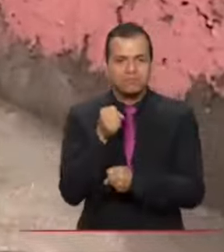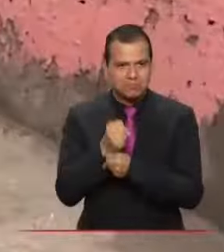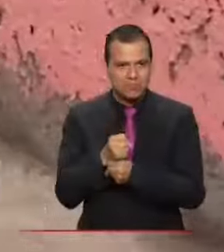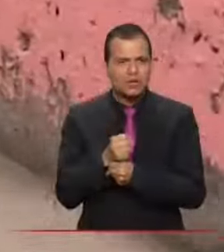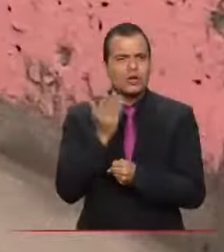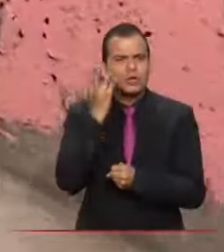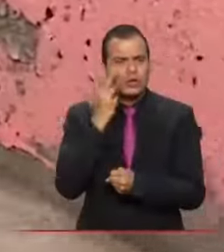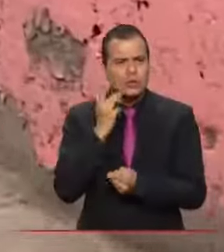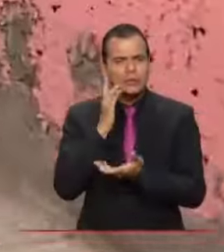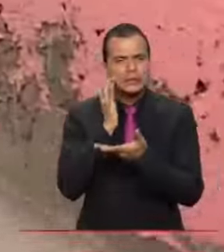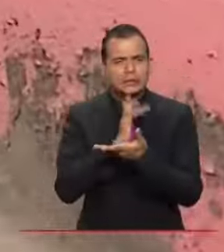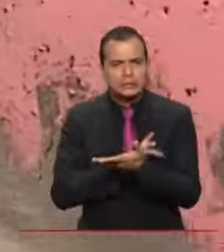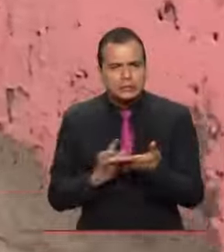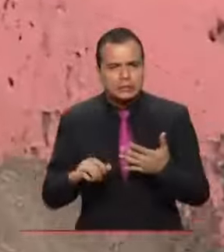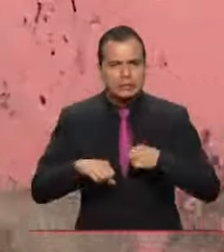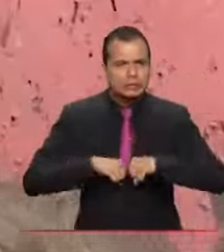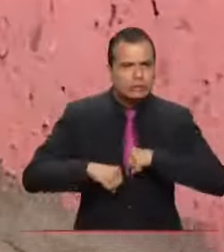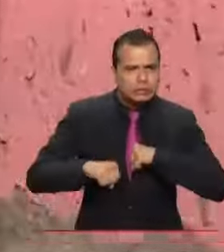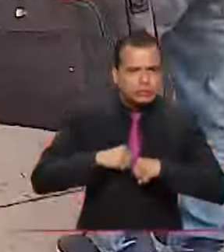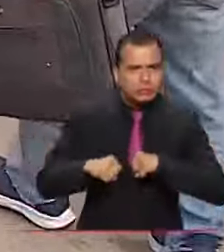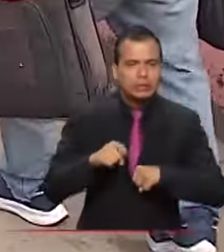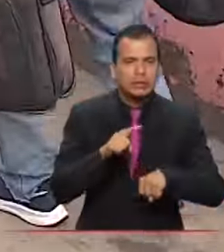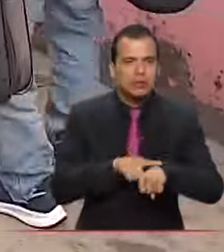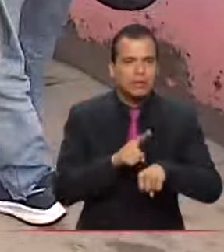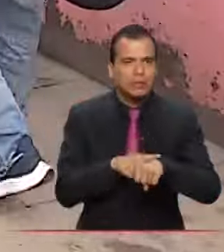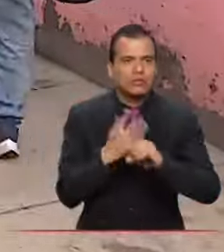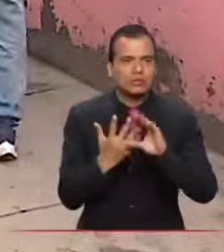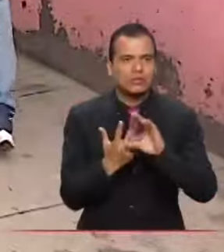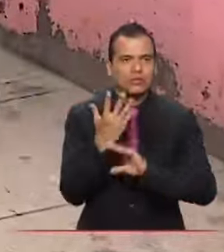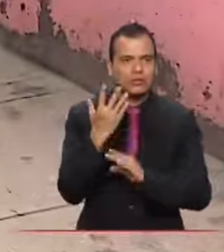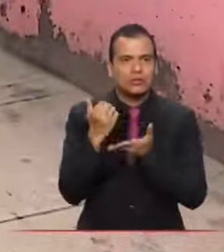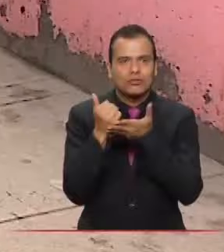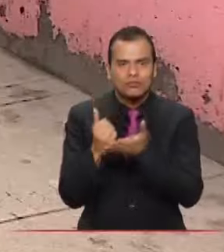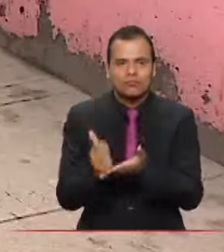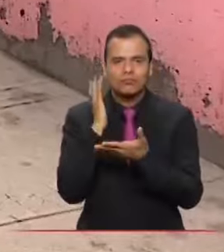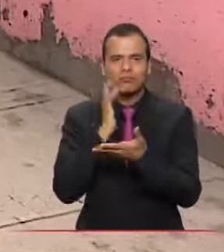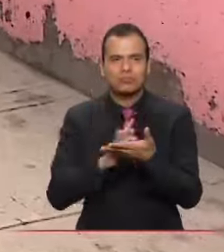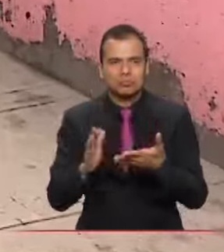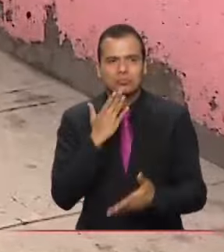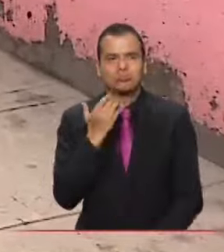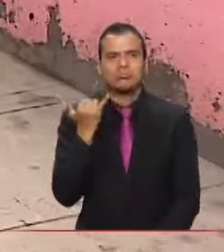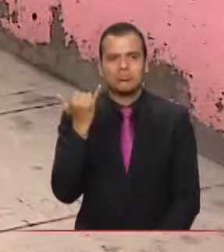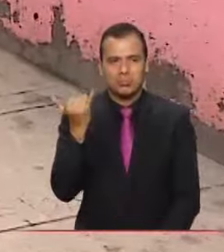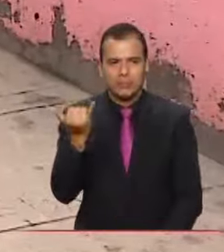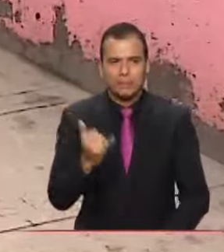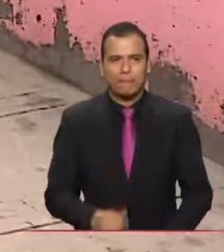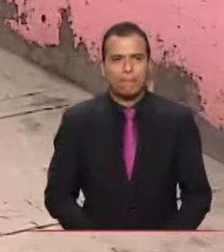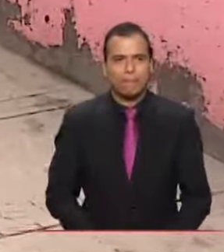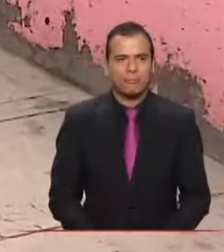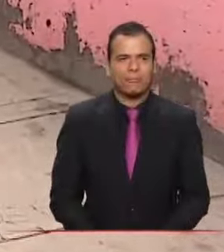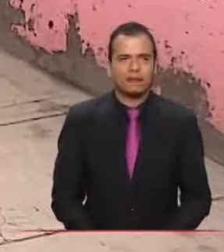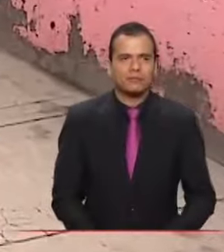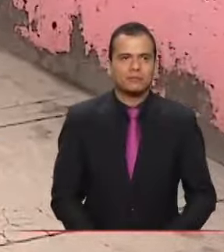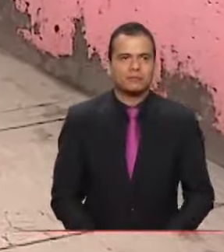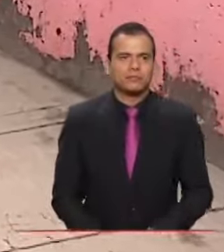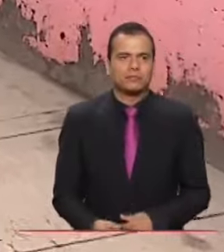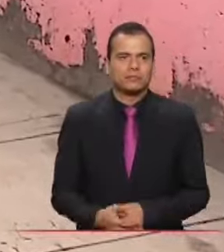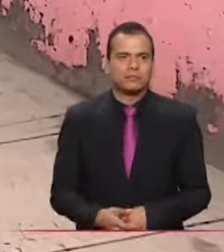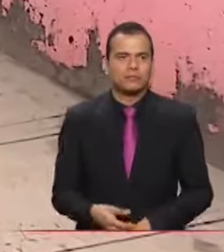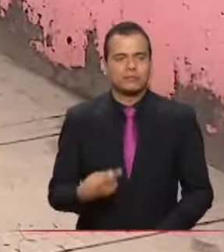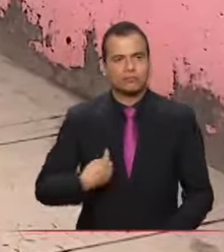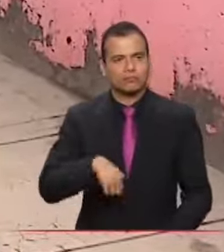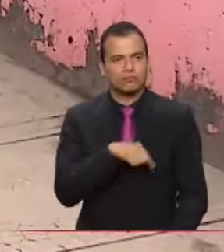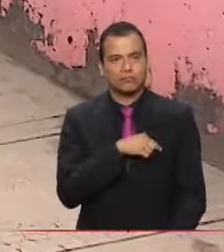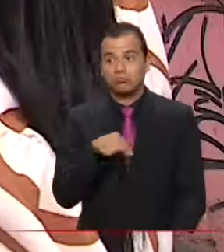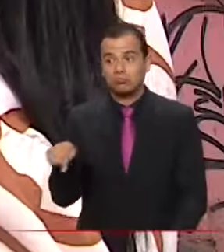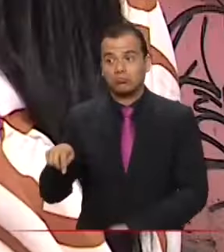una labor titánica de lunes a sábado desde las 5 de la mañana para mantenerlo limpio. Estábamos sentados en la parte de allá abajo